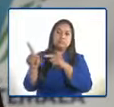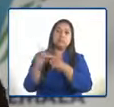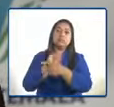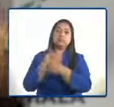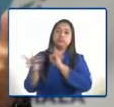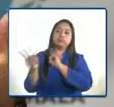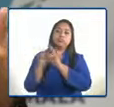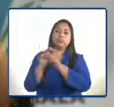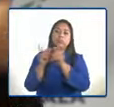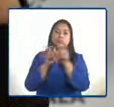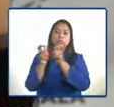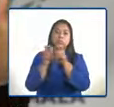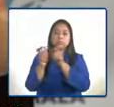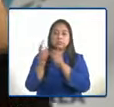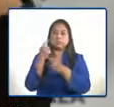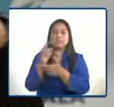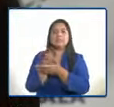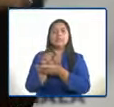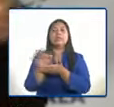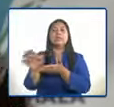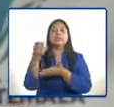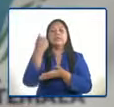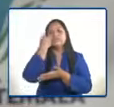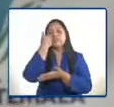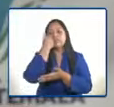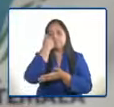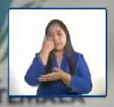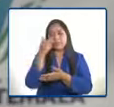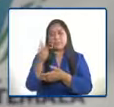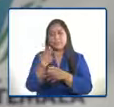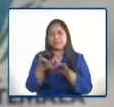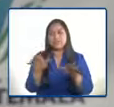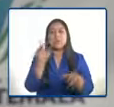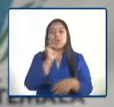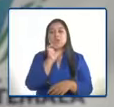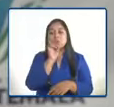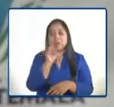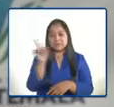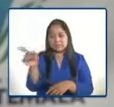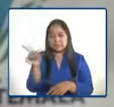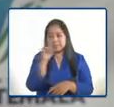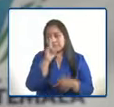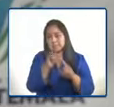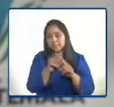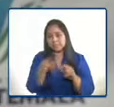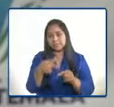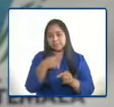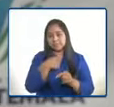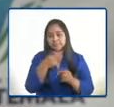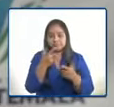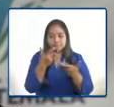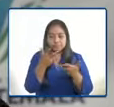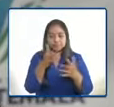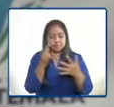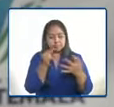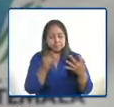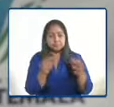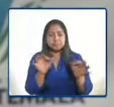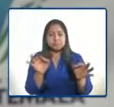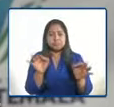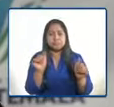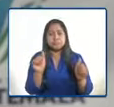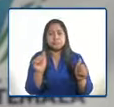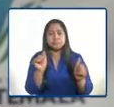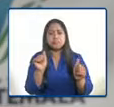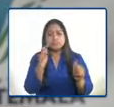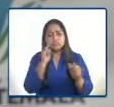control, de evitar que se contagien y así poder contagiar a los privados de libertad. Así que los protocolos han funcionado al 100%